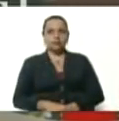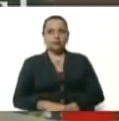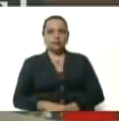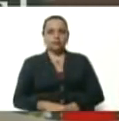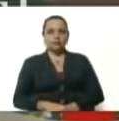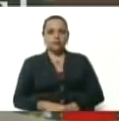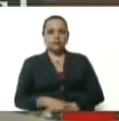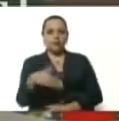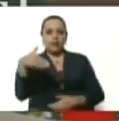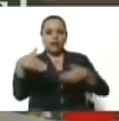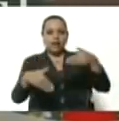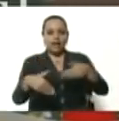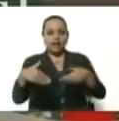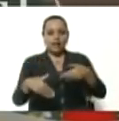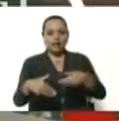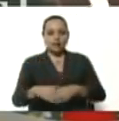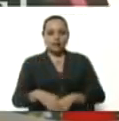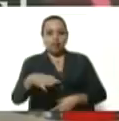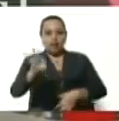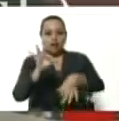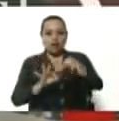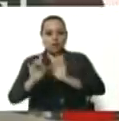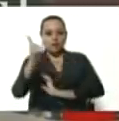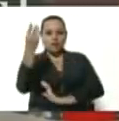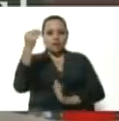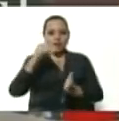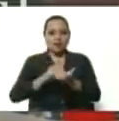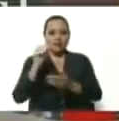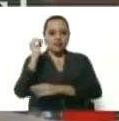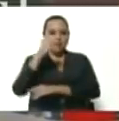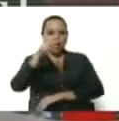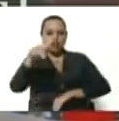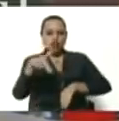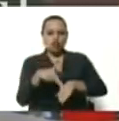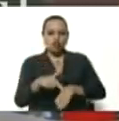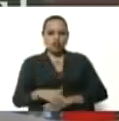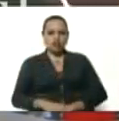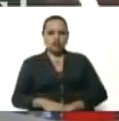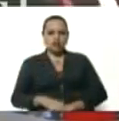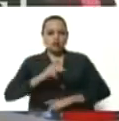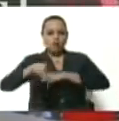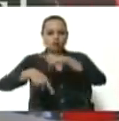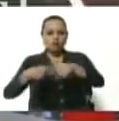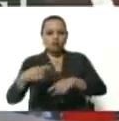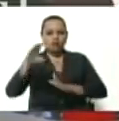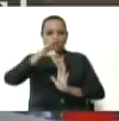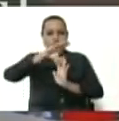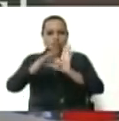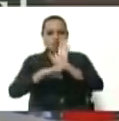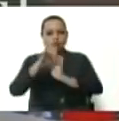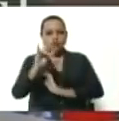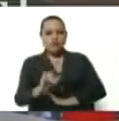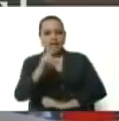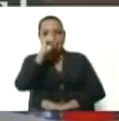Elegimos por primera vez la Asamblea Nacional Unicameral, producto del proceso constituyente, en el año 2000.